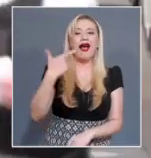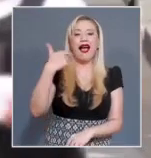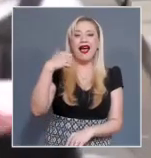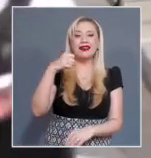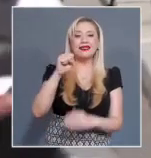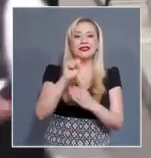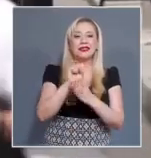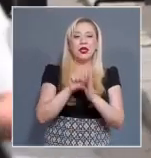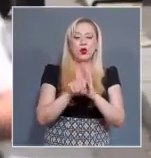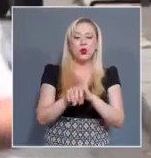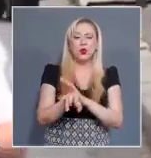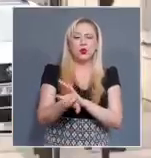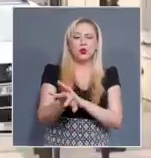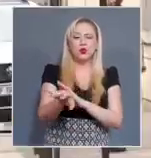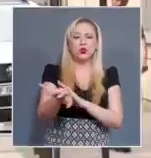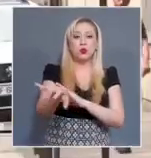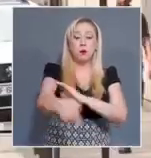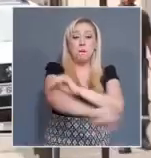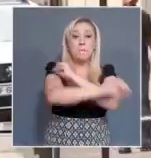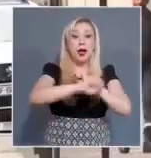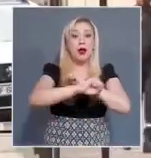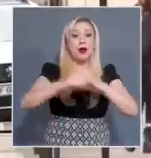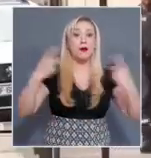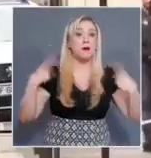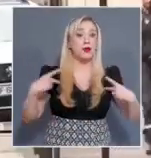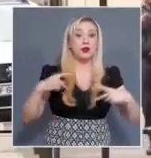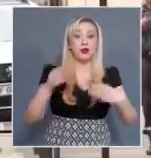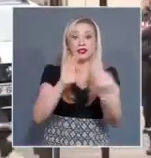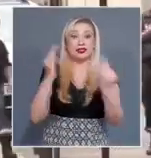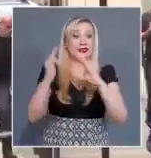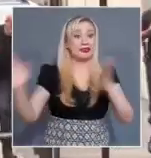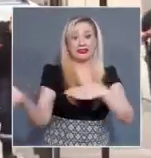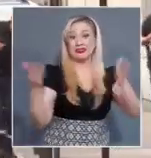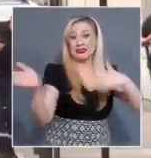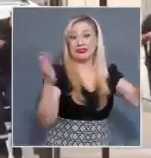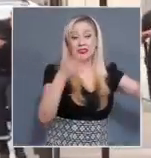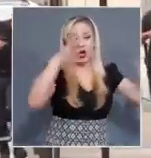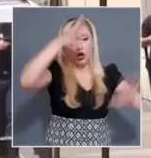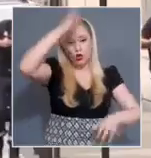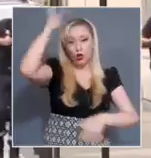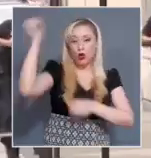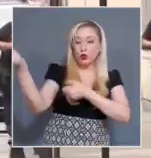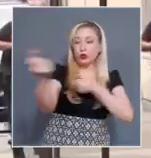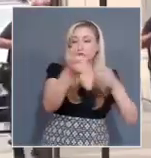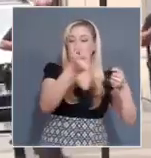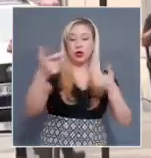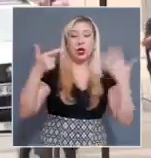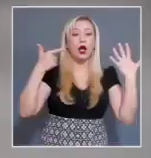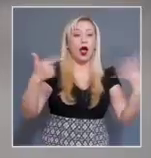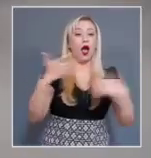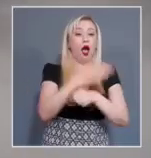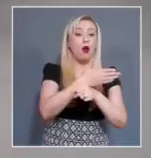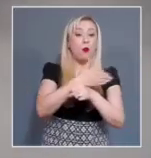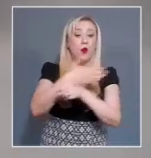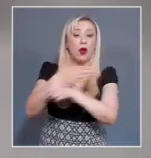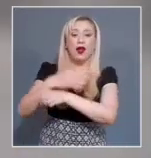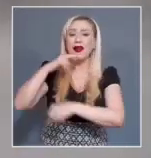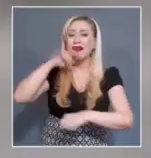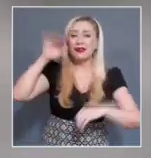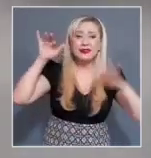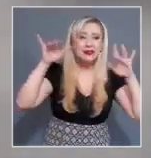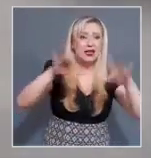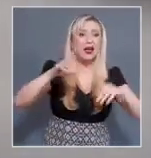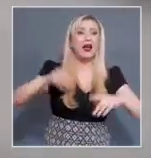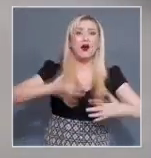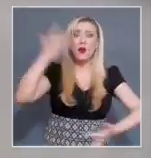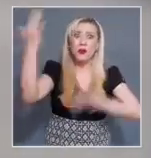edificios cercanos fueron desalojados. Al menos 5 equipos de bomberos y 7 ambulancias apoyan en el lugar para extinguir el fuego que